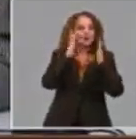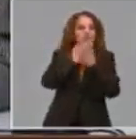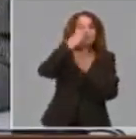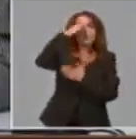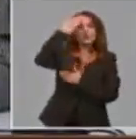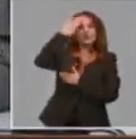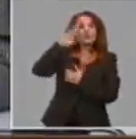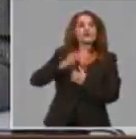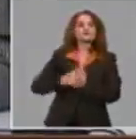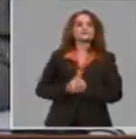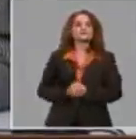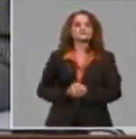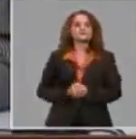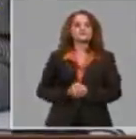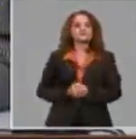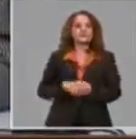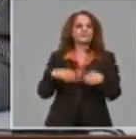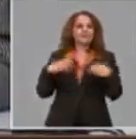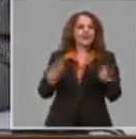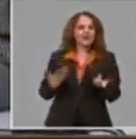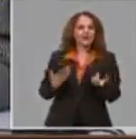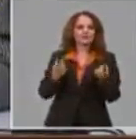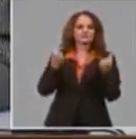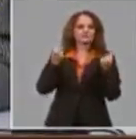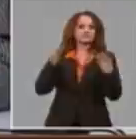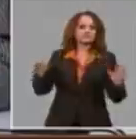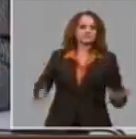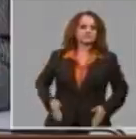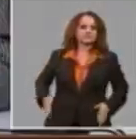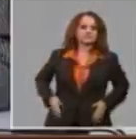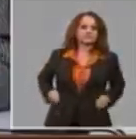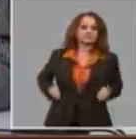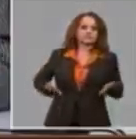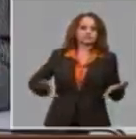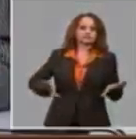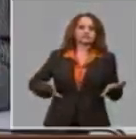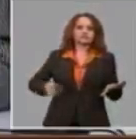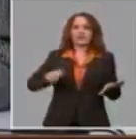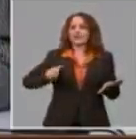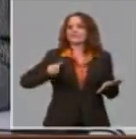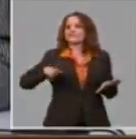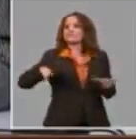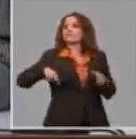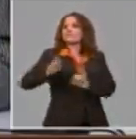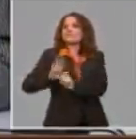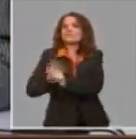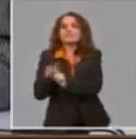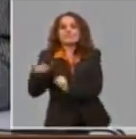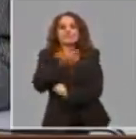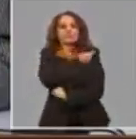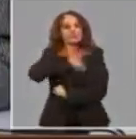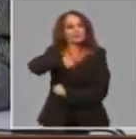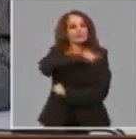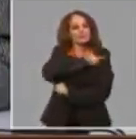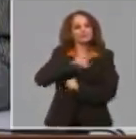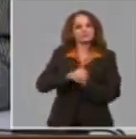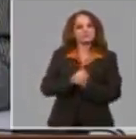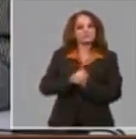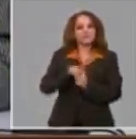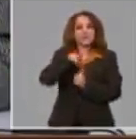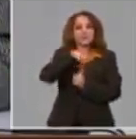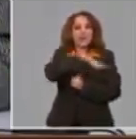para enriquecerse a costa de los demás y de hecho y nunca en el acceso de la población